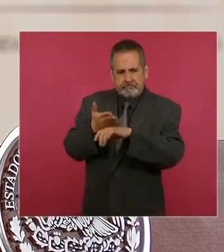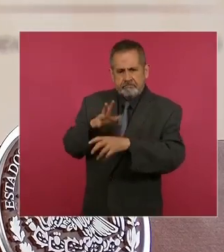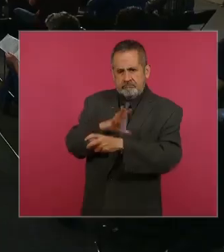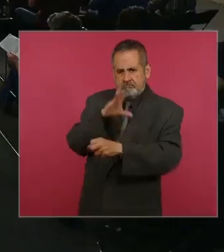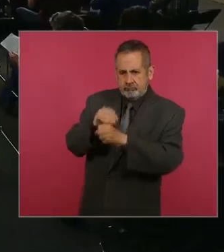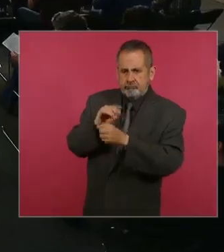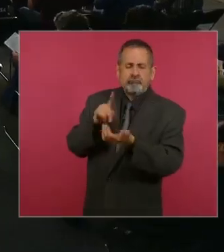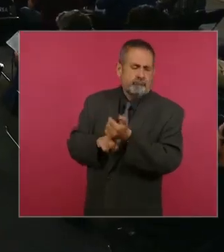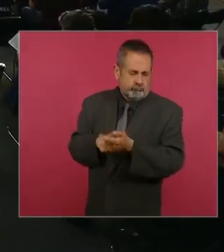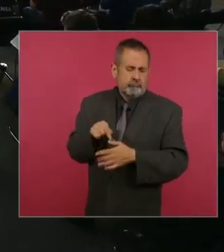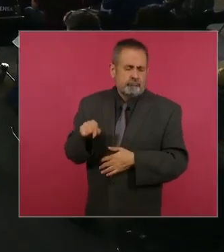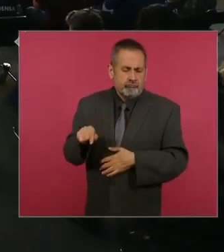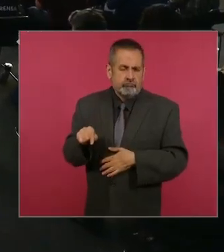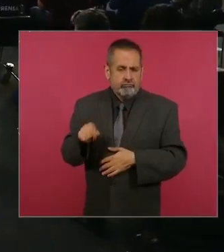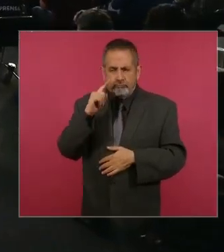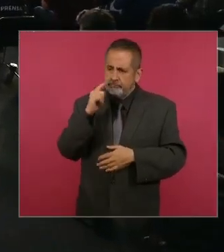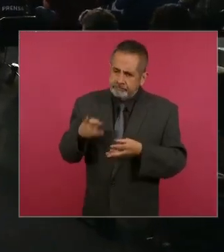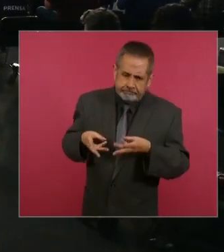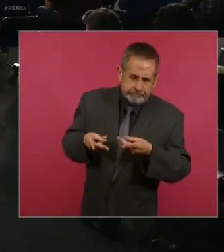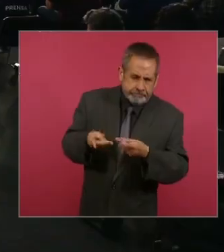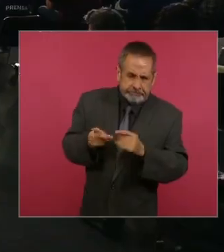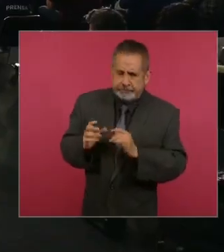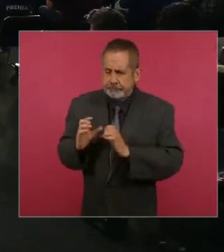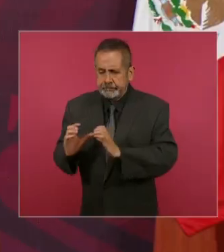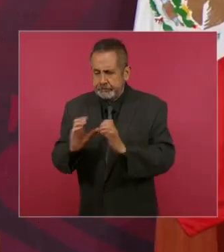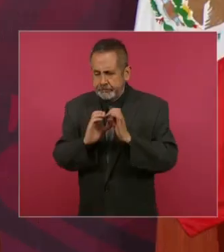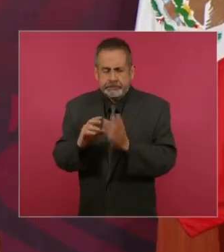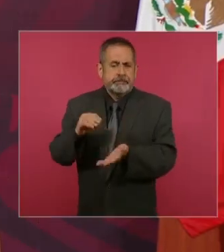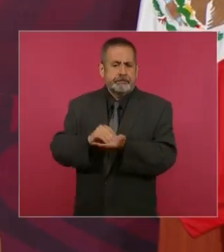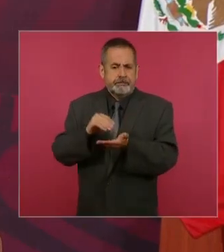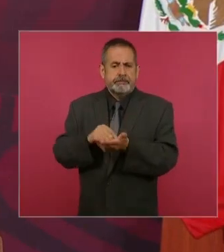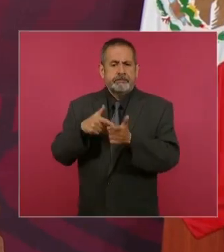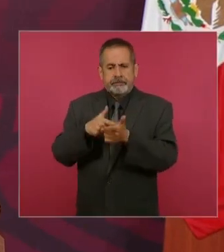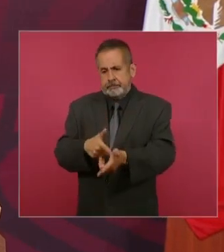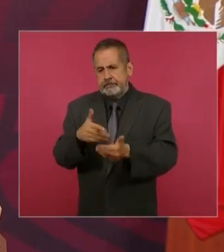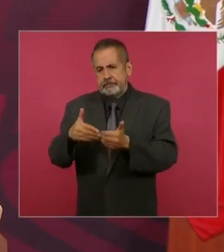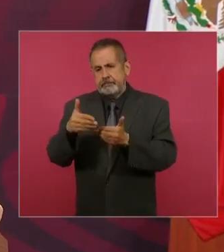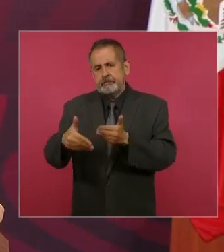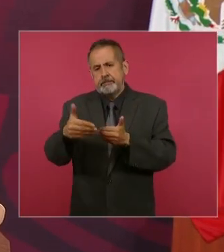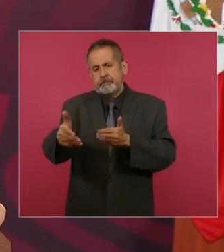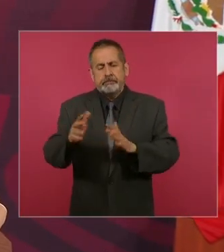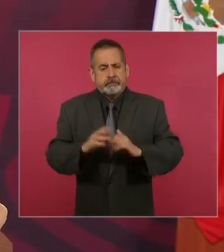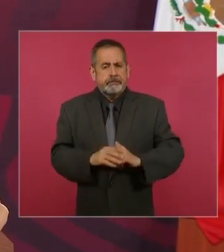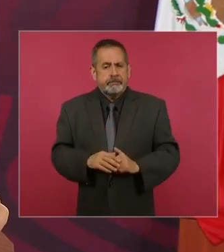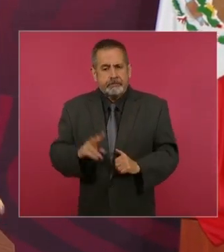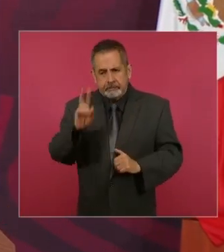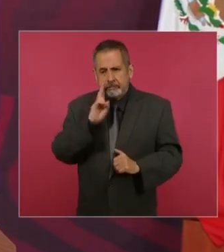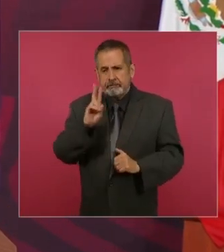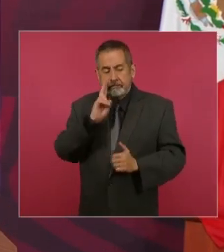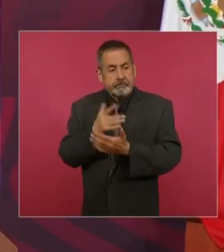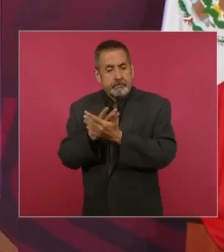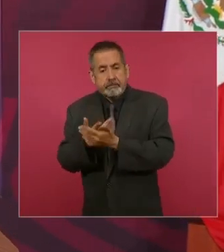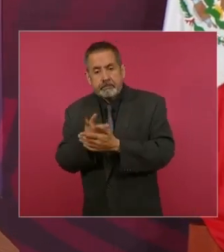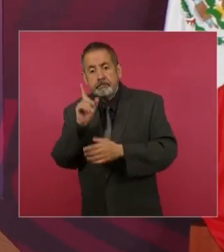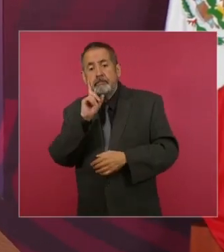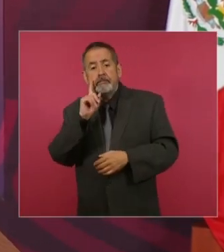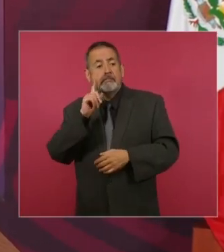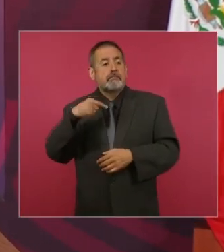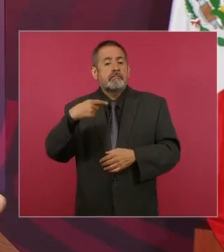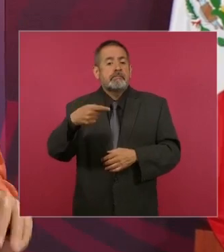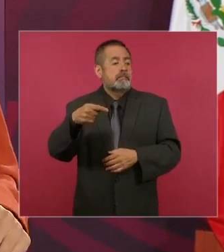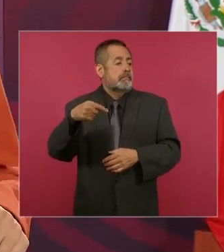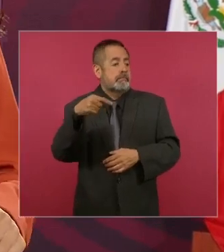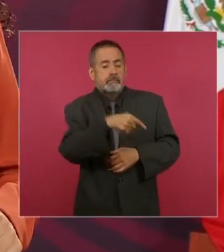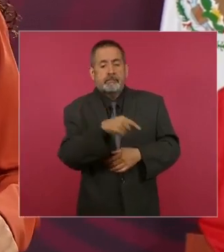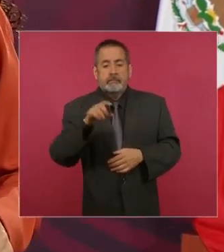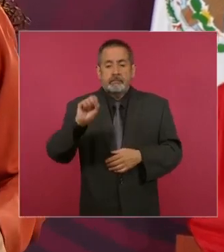responsabilidad en el gasto público, así seguirá siendo y vamos, si les parece bien, a dar ese espacio. Esperemos que el propio